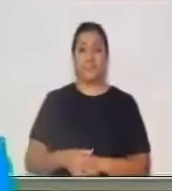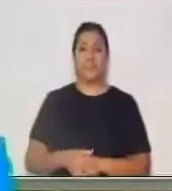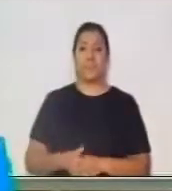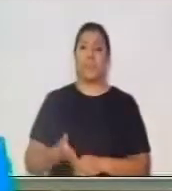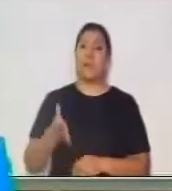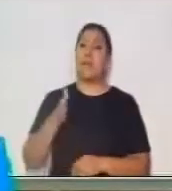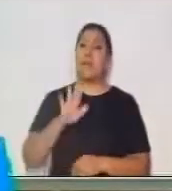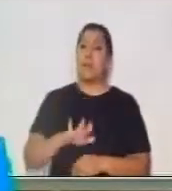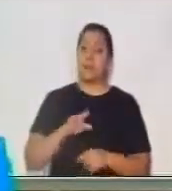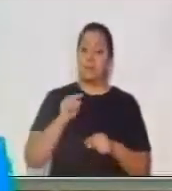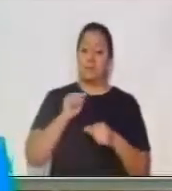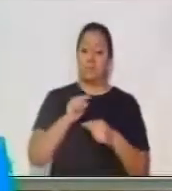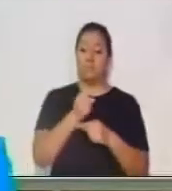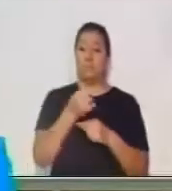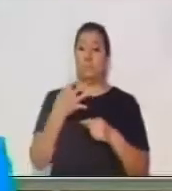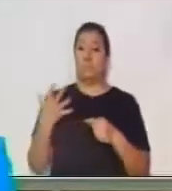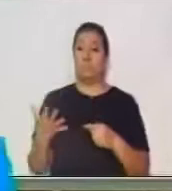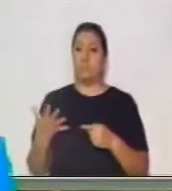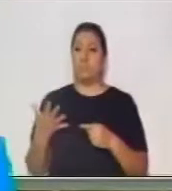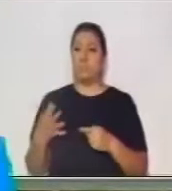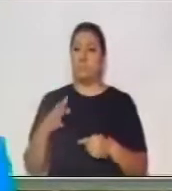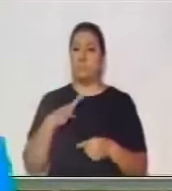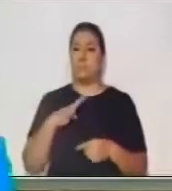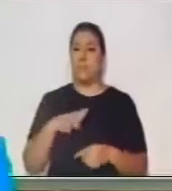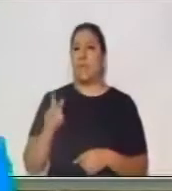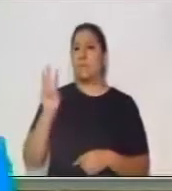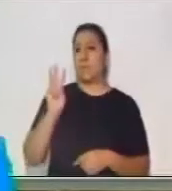invitarte a cenar, pero siempre estás tan cansada.